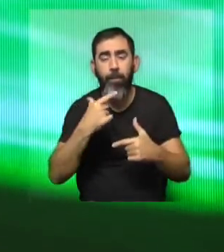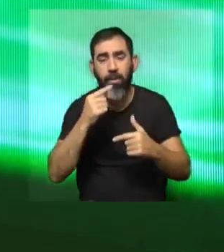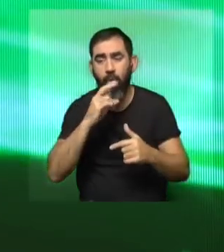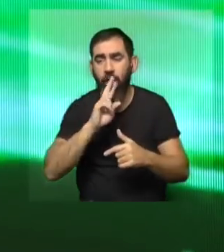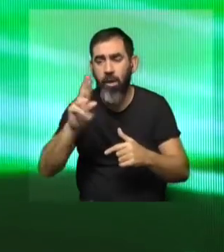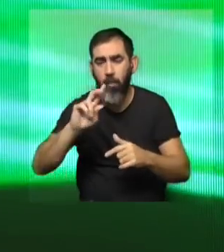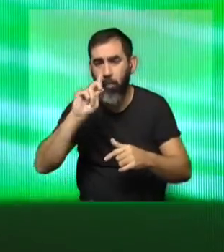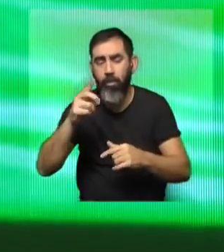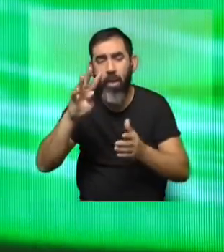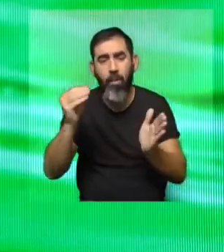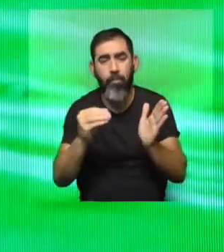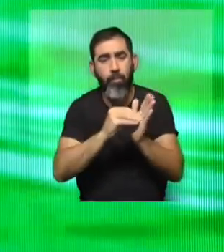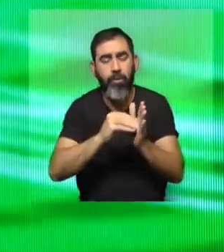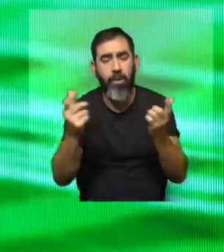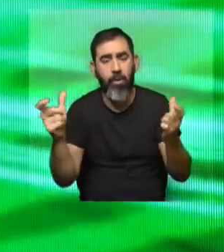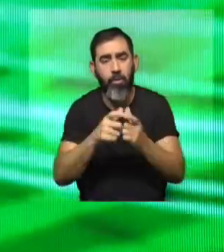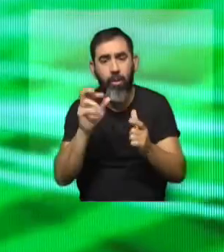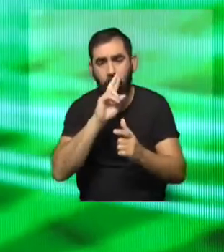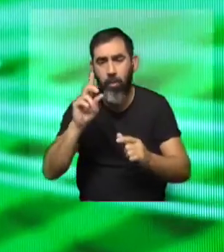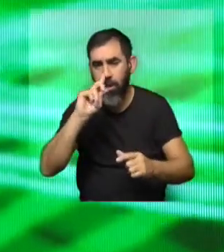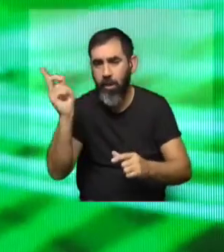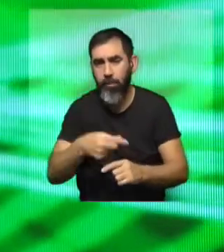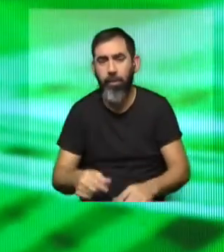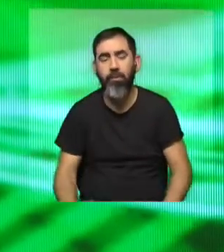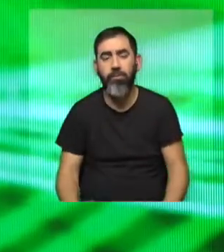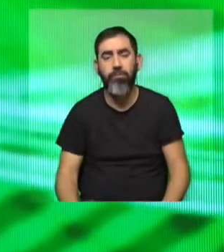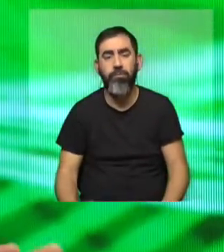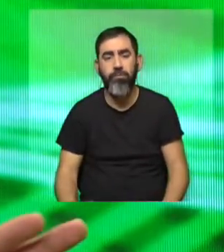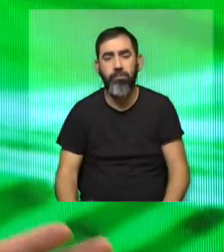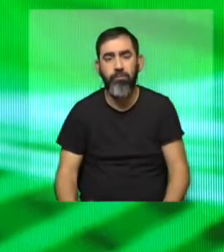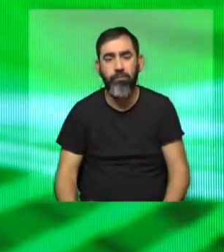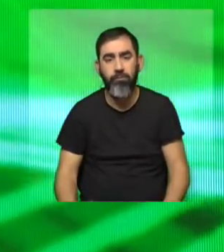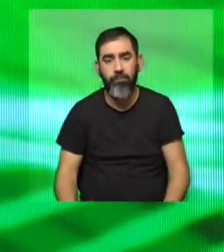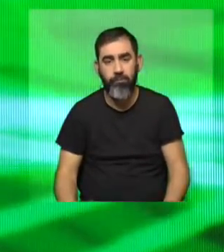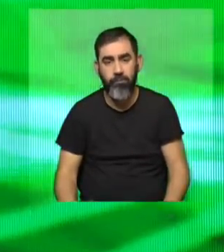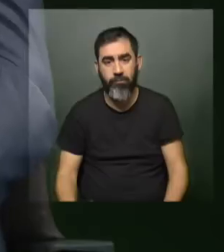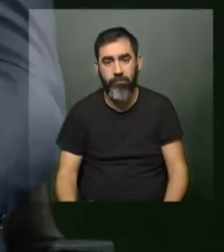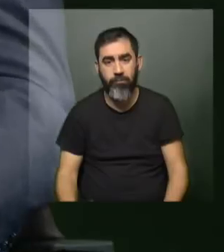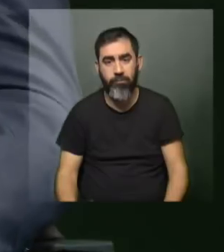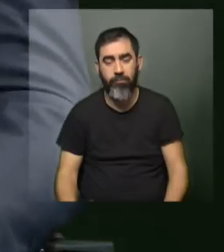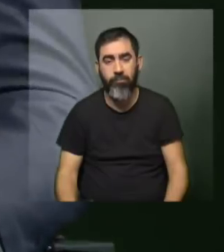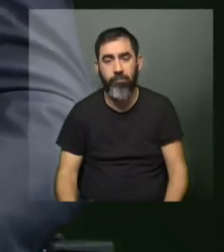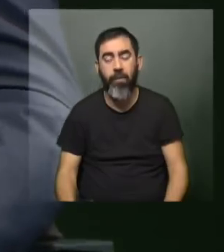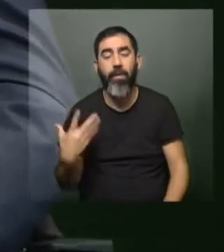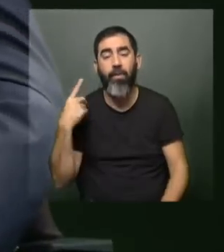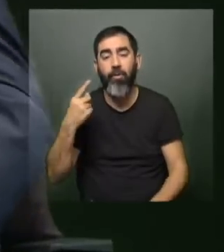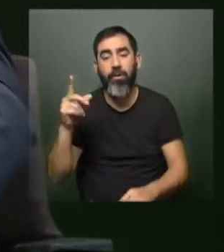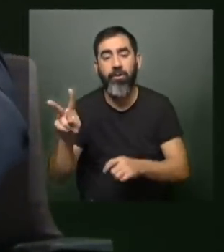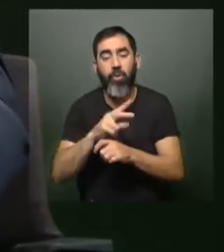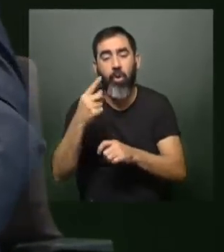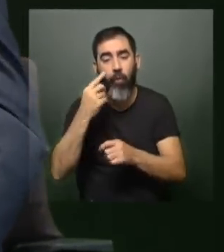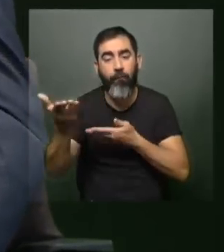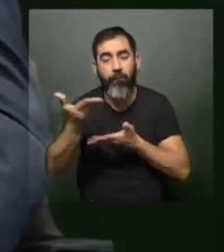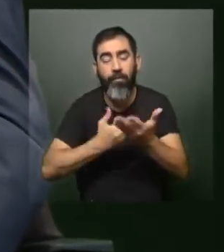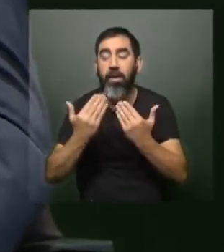y agendamos reunión respuesta rápida respuesta rápida de lo que se intenta hacer está muy bien Matías director de seguridad de